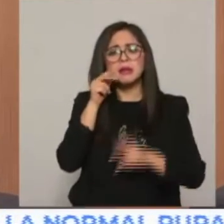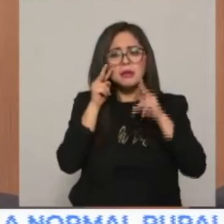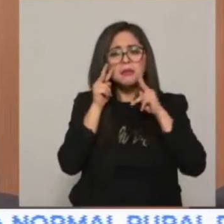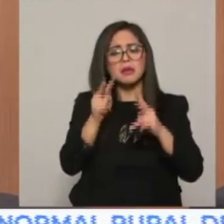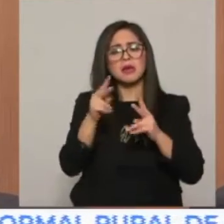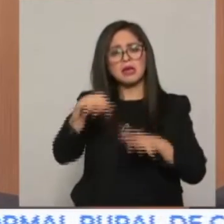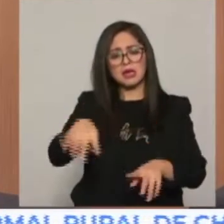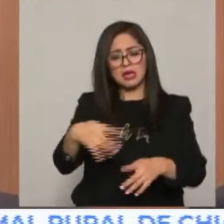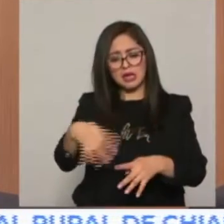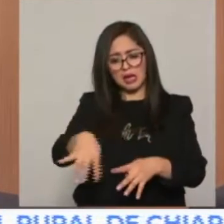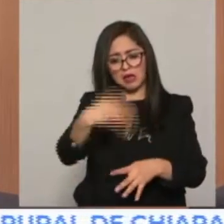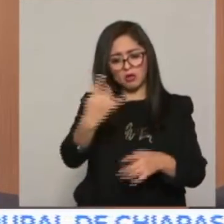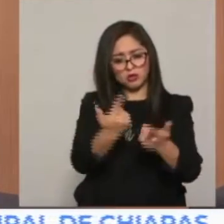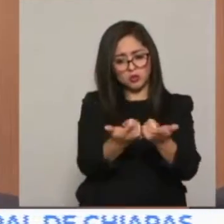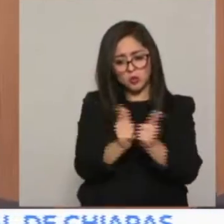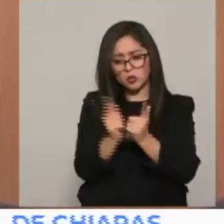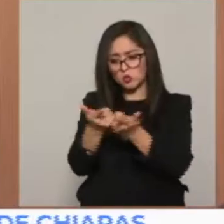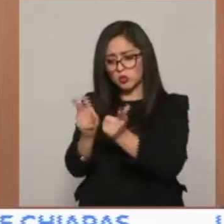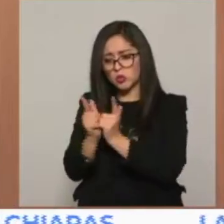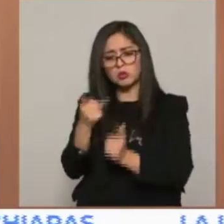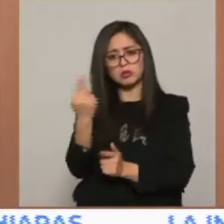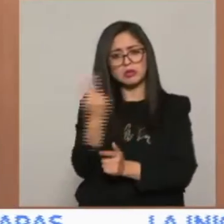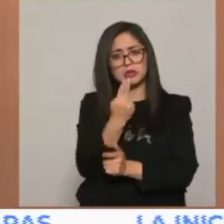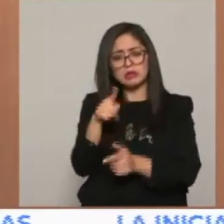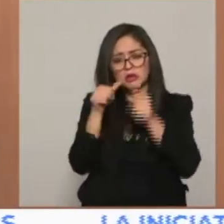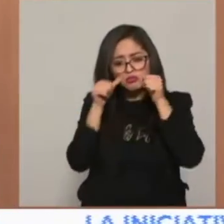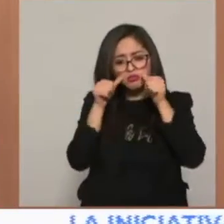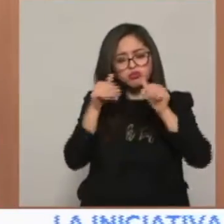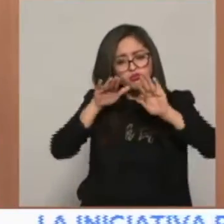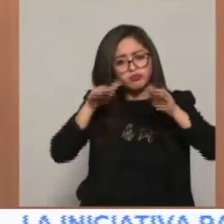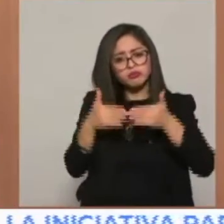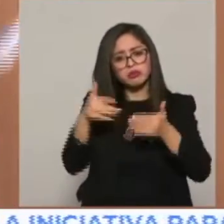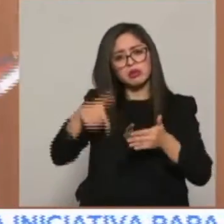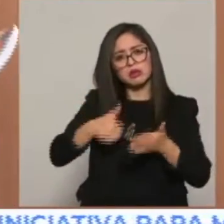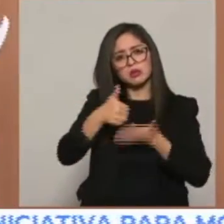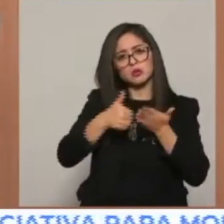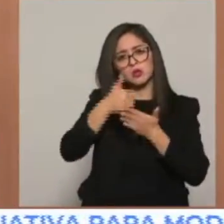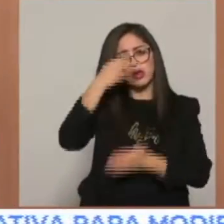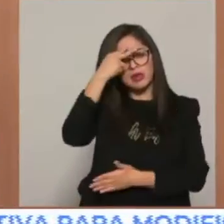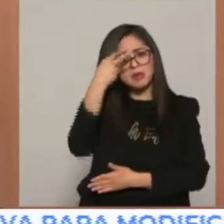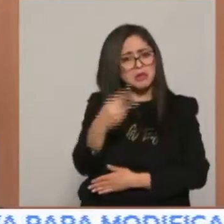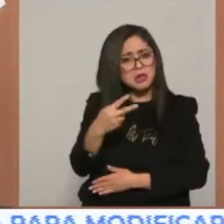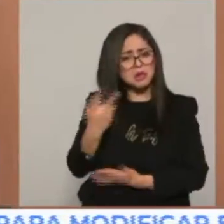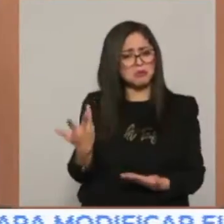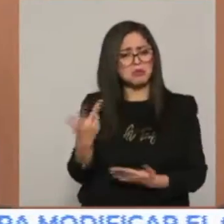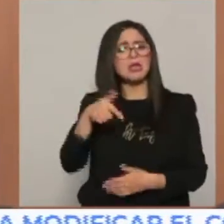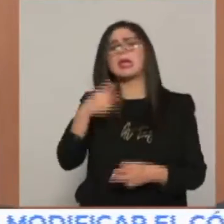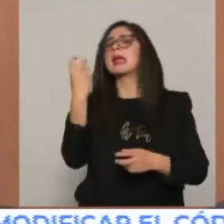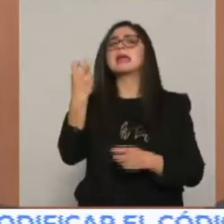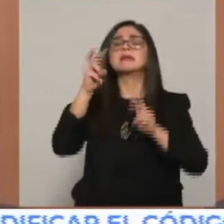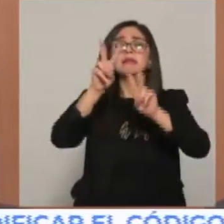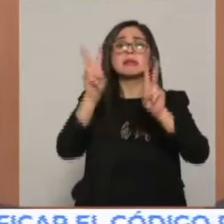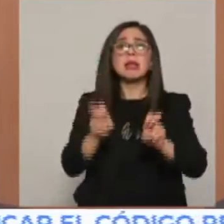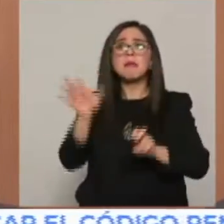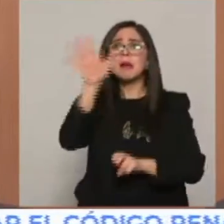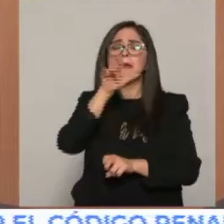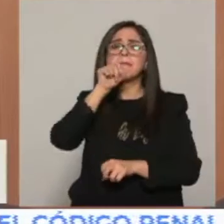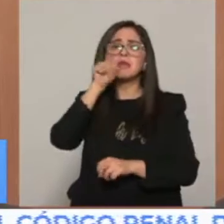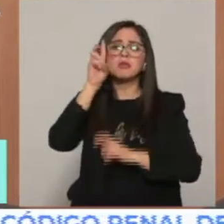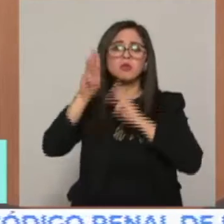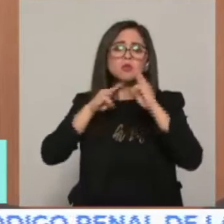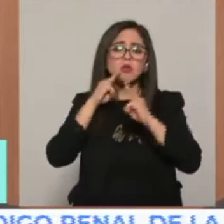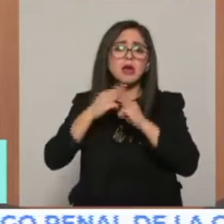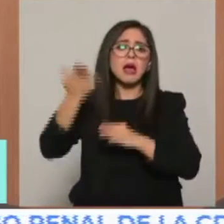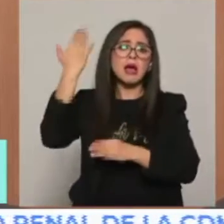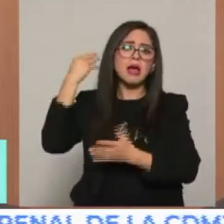14 grupos que necesitan, precisamente ser atendidos en la Ciudad de México. Es un tema global. Ustedes toman parte de la Agenda 2030,